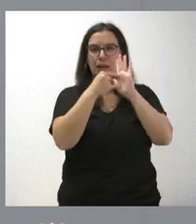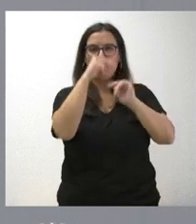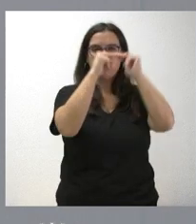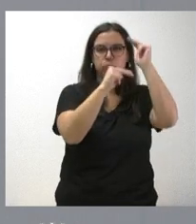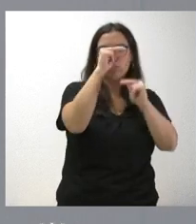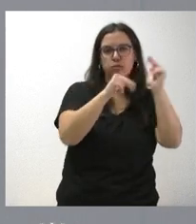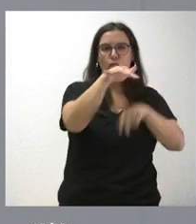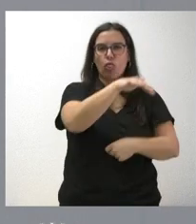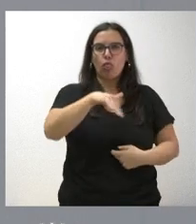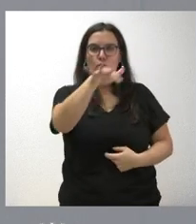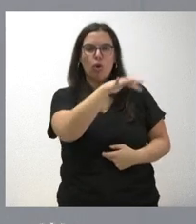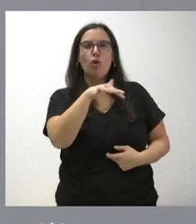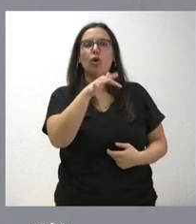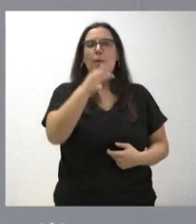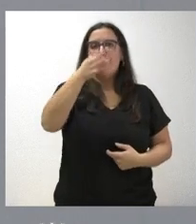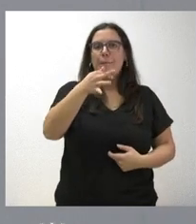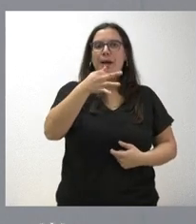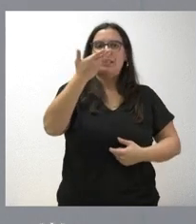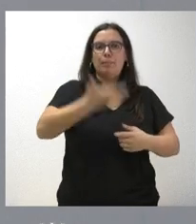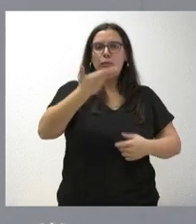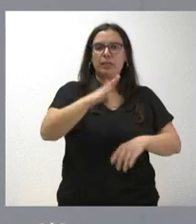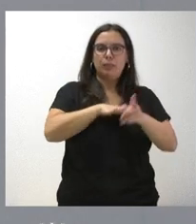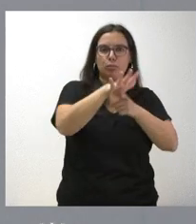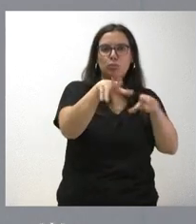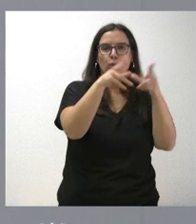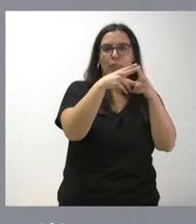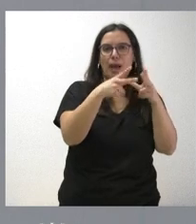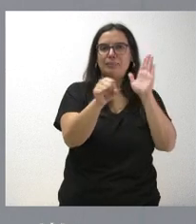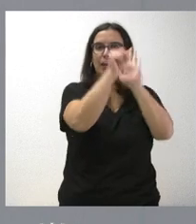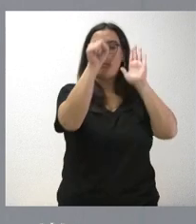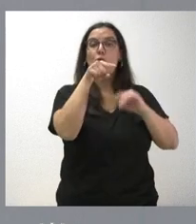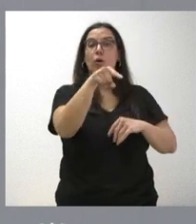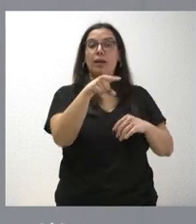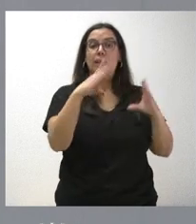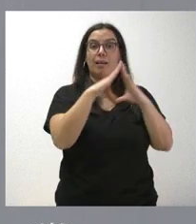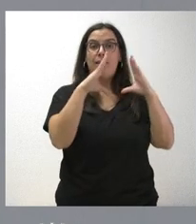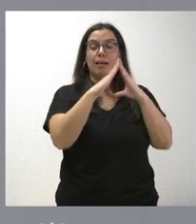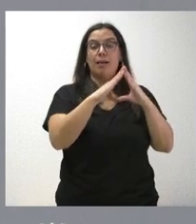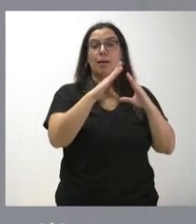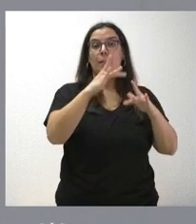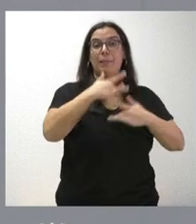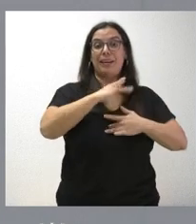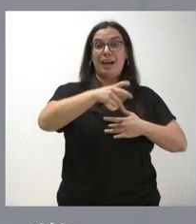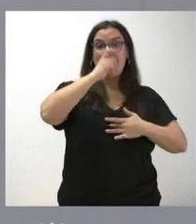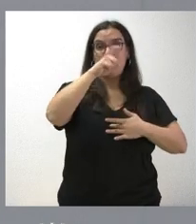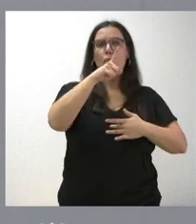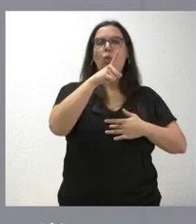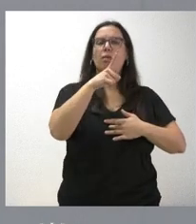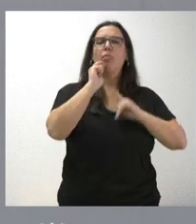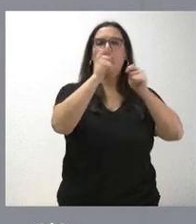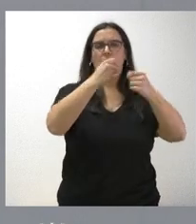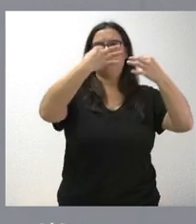localización y su importancia social y simbólica la Virgen de la antigua constituye un significativo y relevante monumento que merece esta